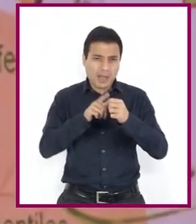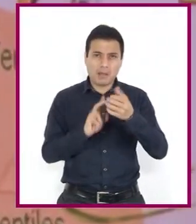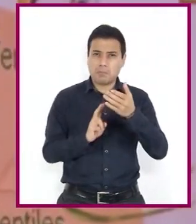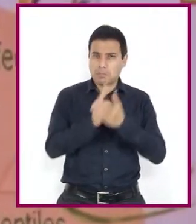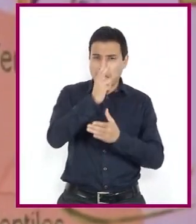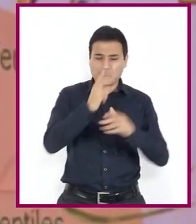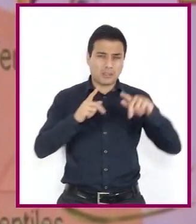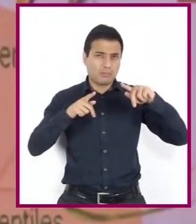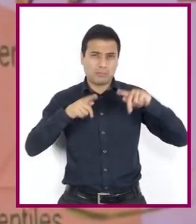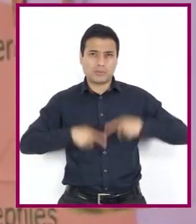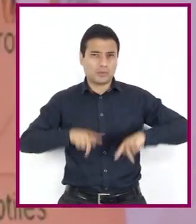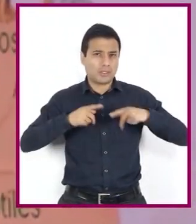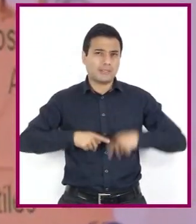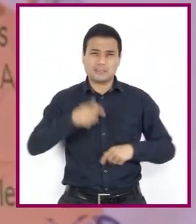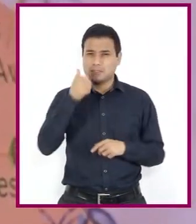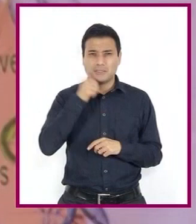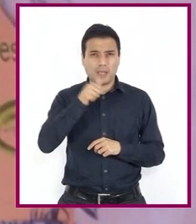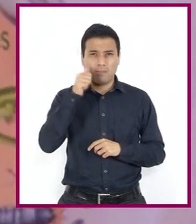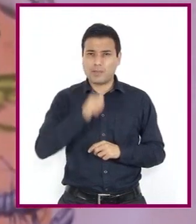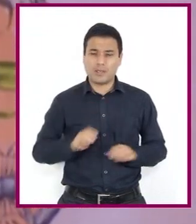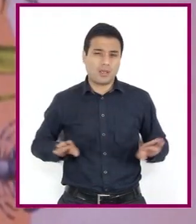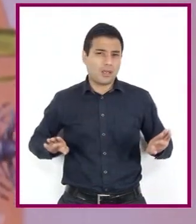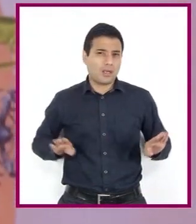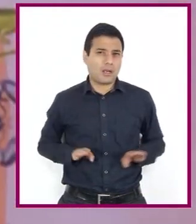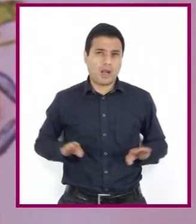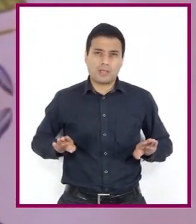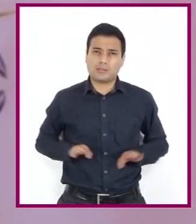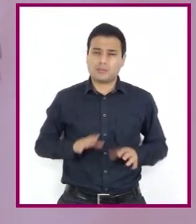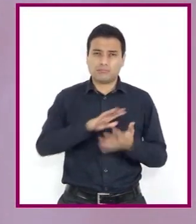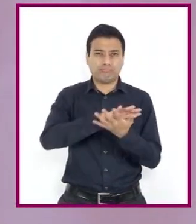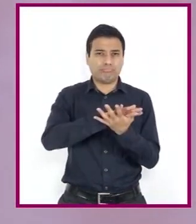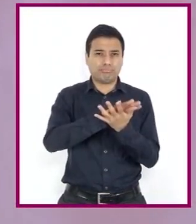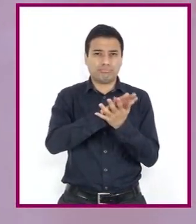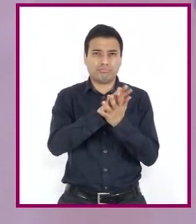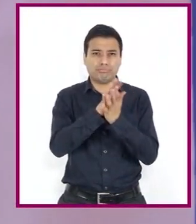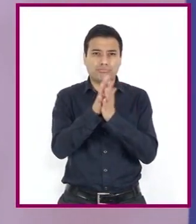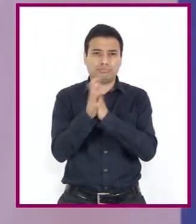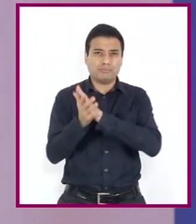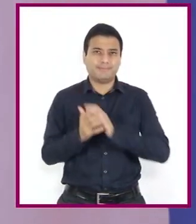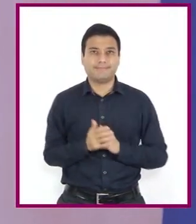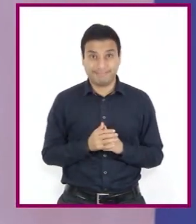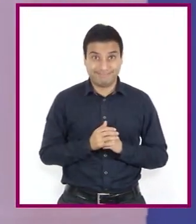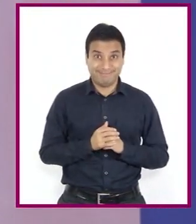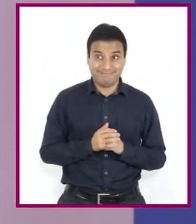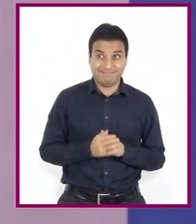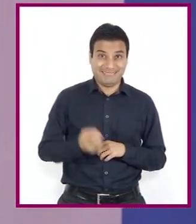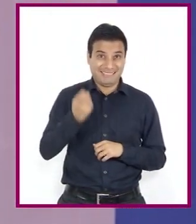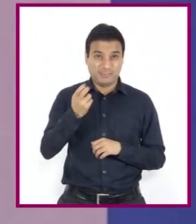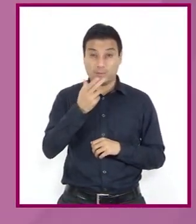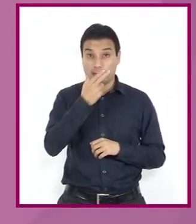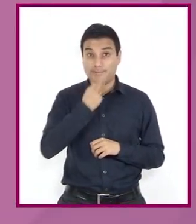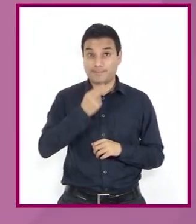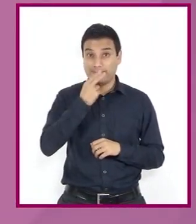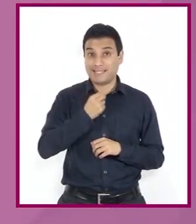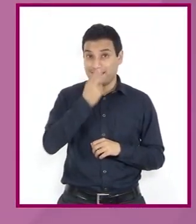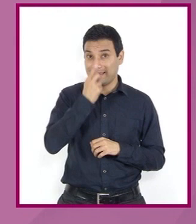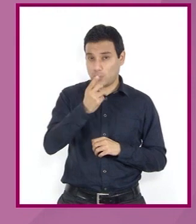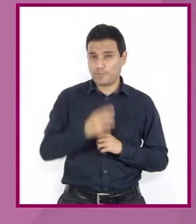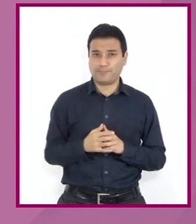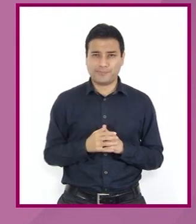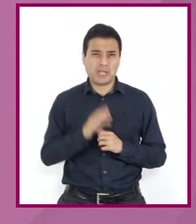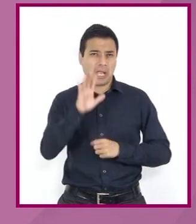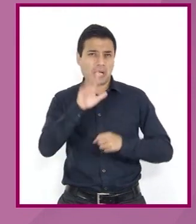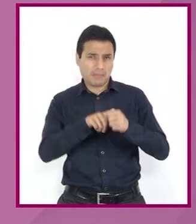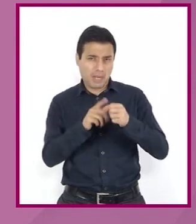a lo largo del tiempo. Darwin logró darle forma a esta idea y señaló que las